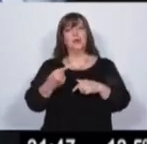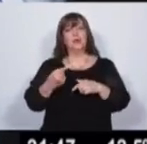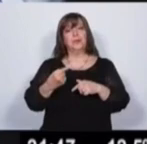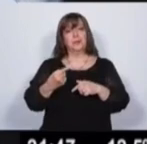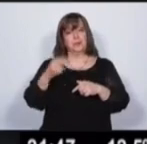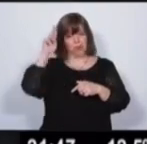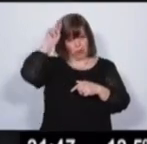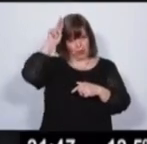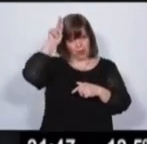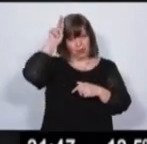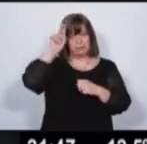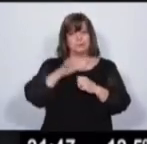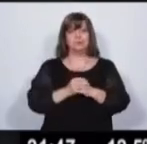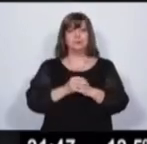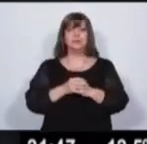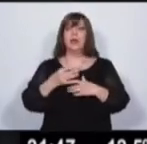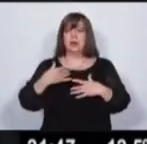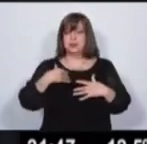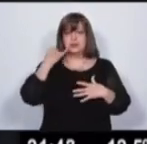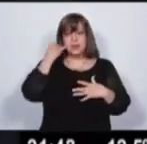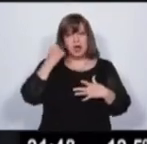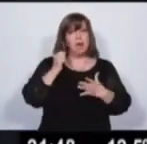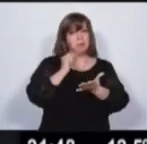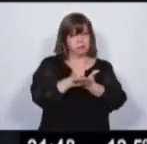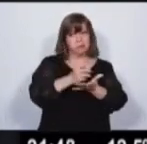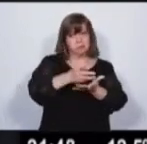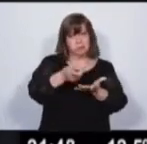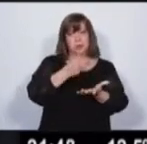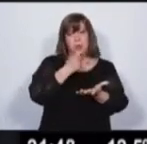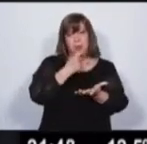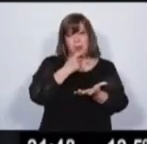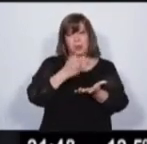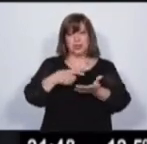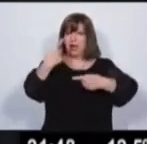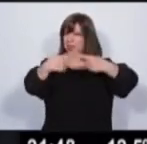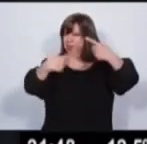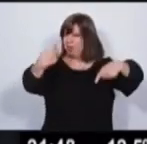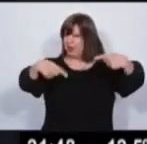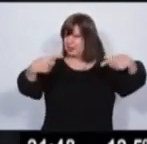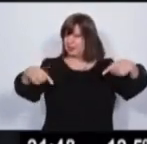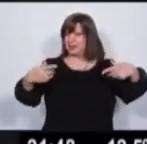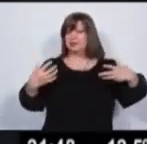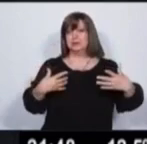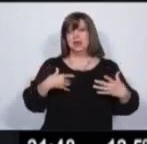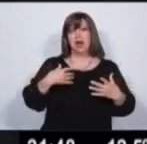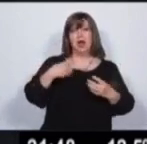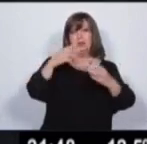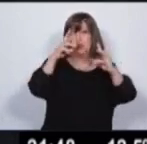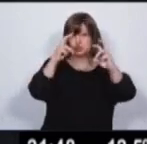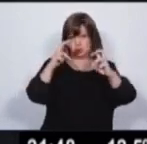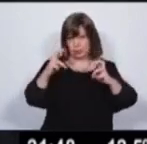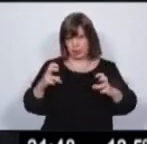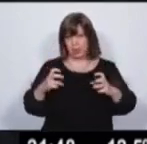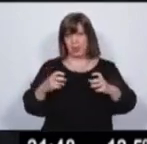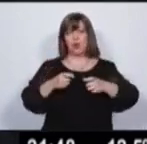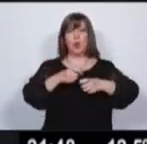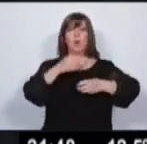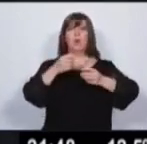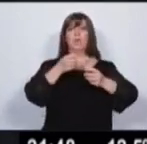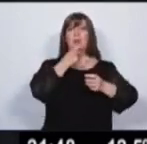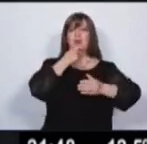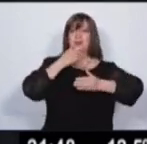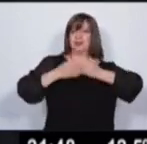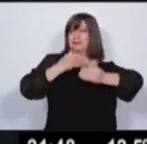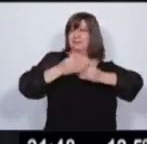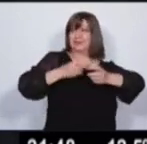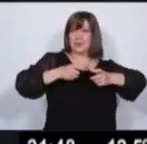Alfredo Cornejo nuestra matriz productiva es bastante diversa se habla mucho alrededor de ella pero es diversa